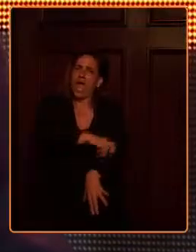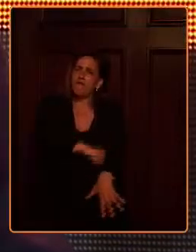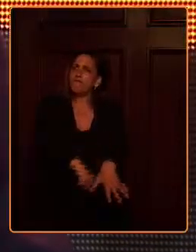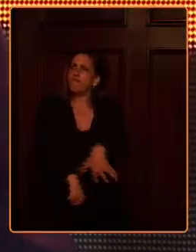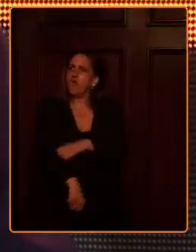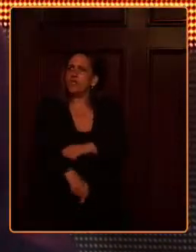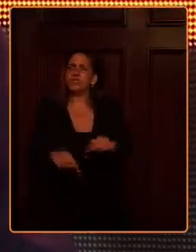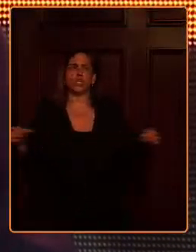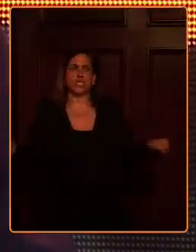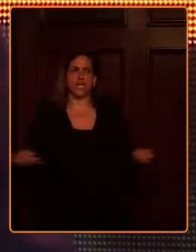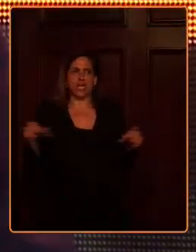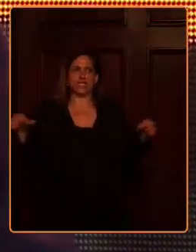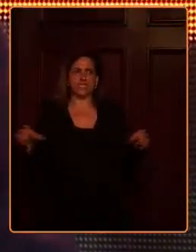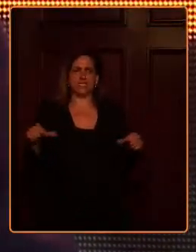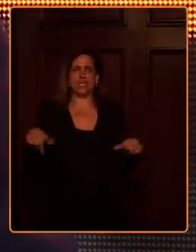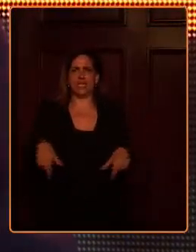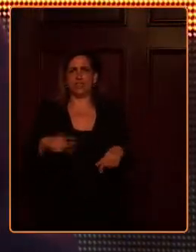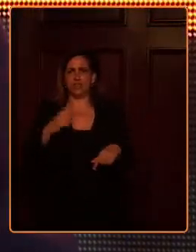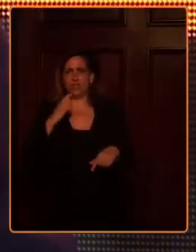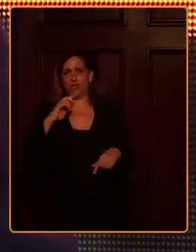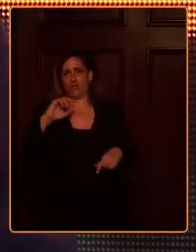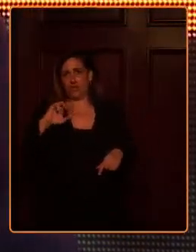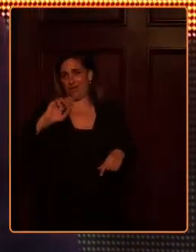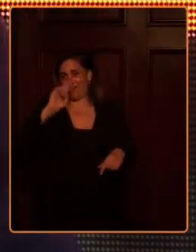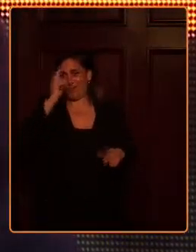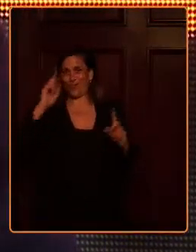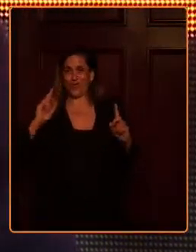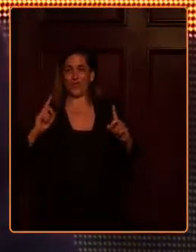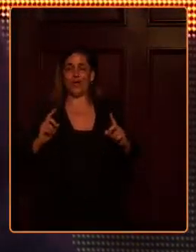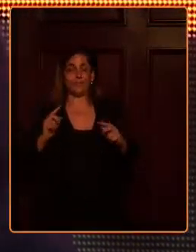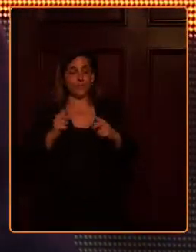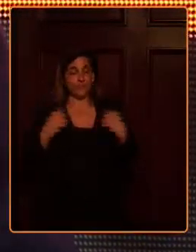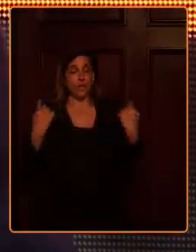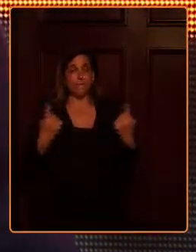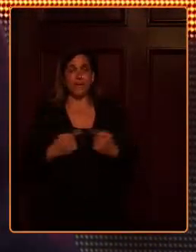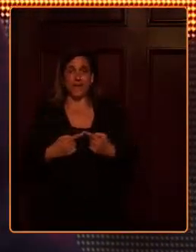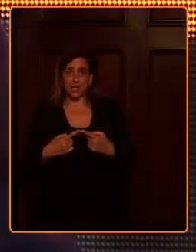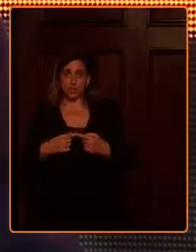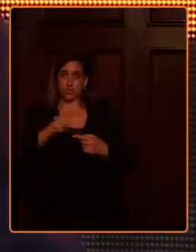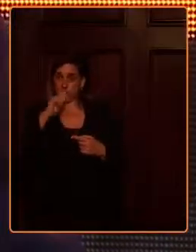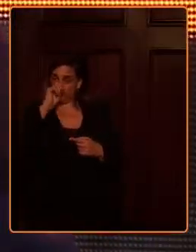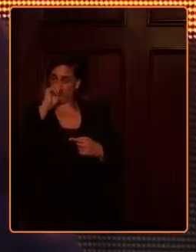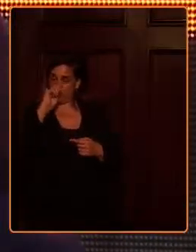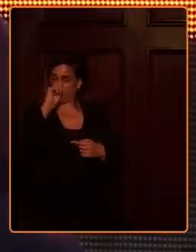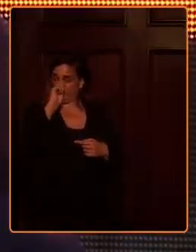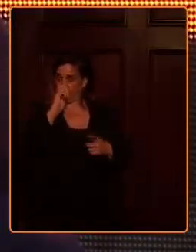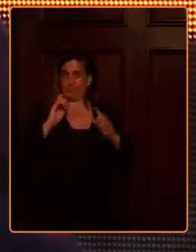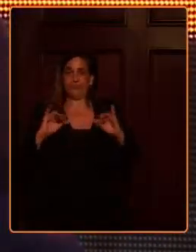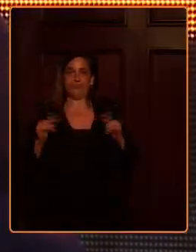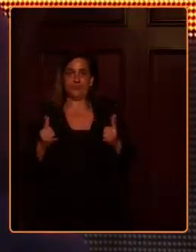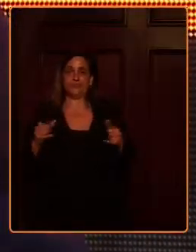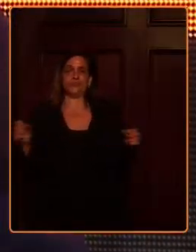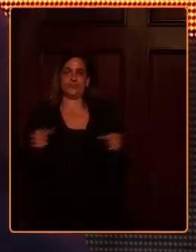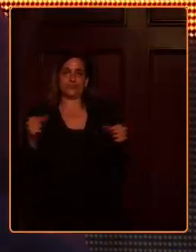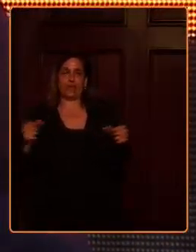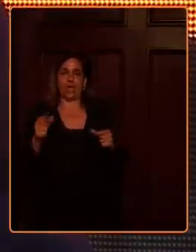se están realizando al interior de nuestro país. Para nosotros, digitalización equivale